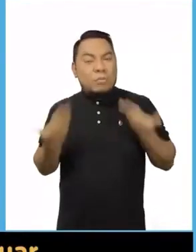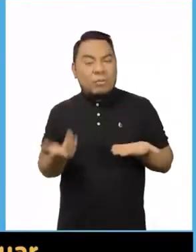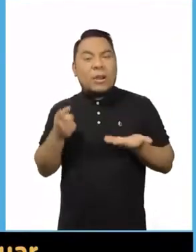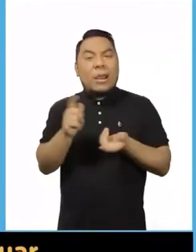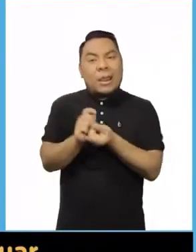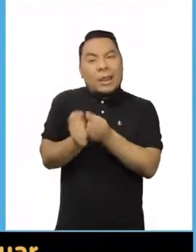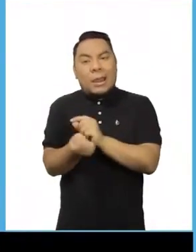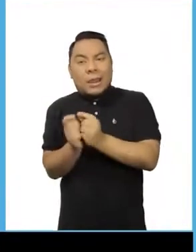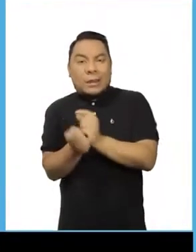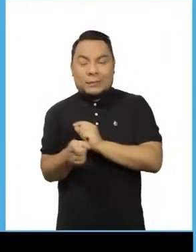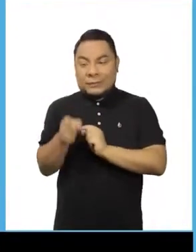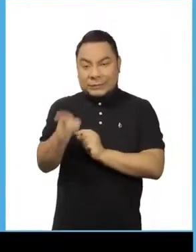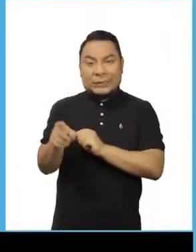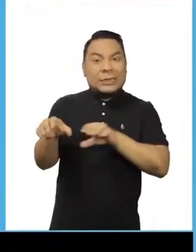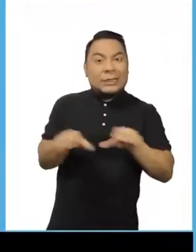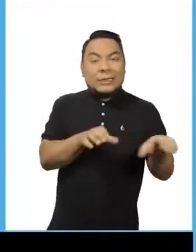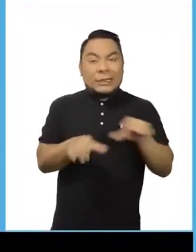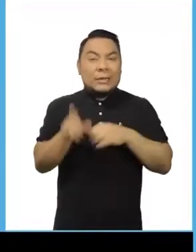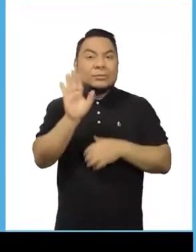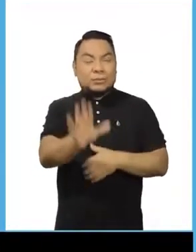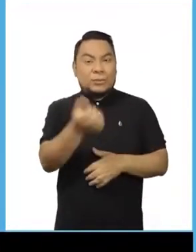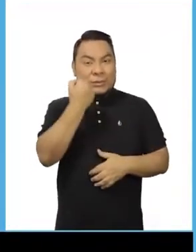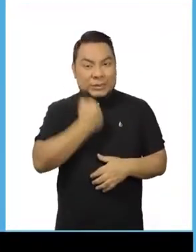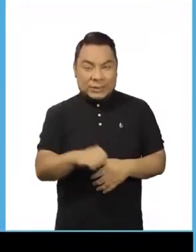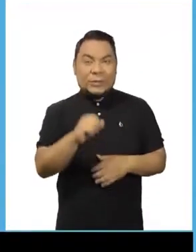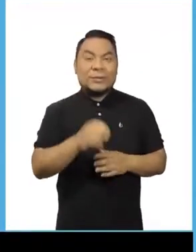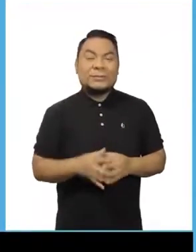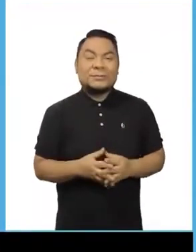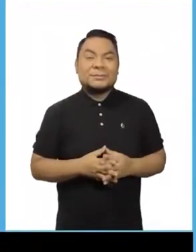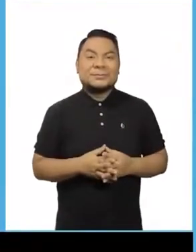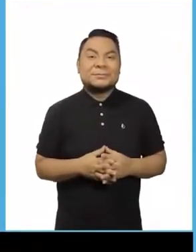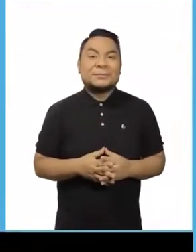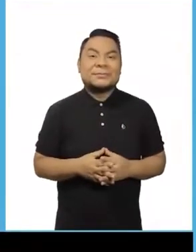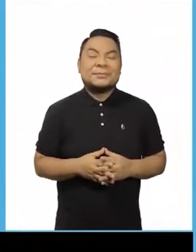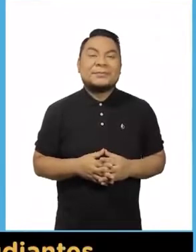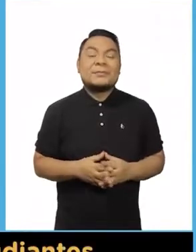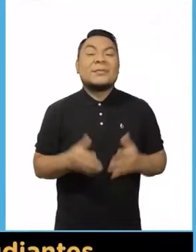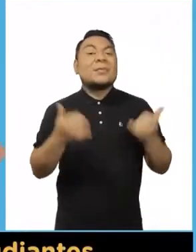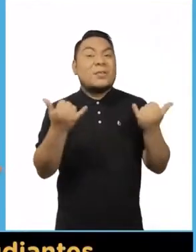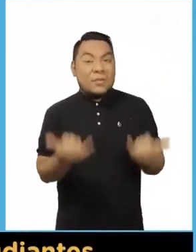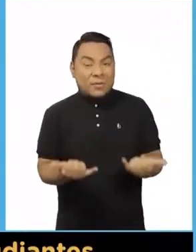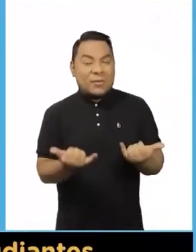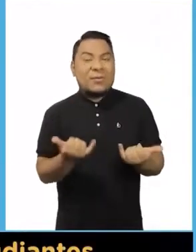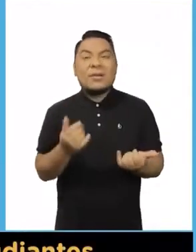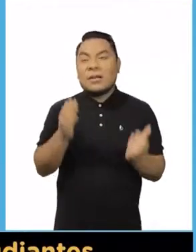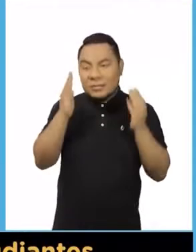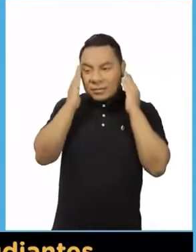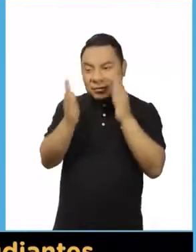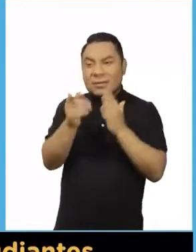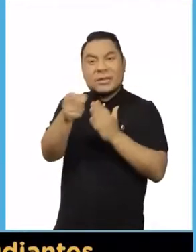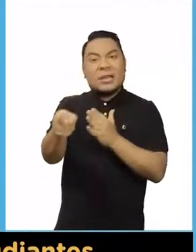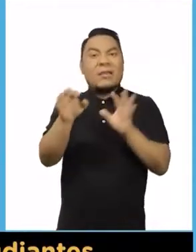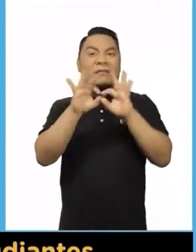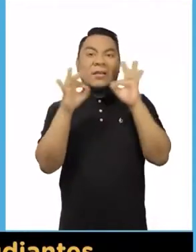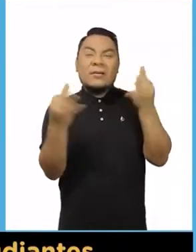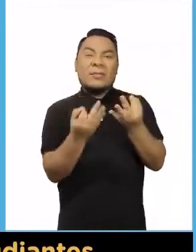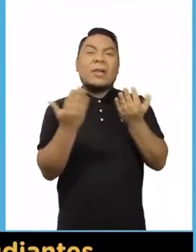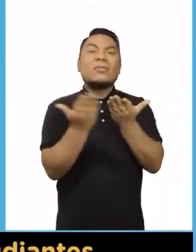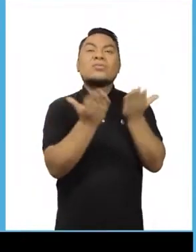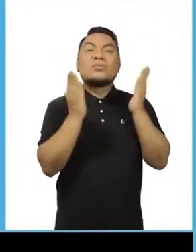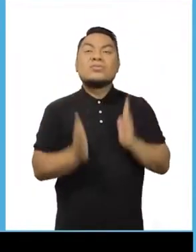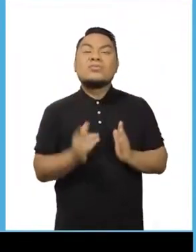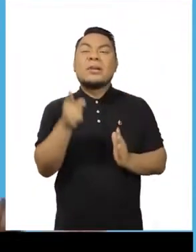cómo podemos adecuar esta dinámica para tu hija o hijo. Hoy nos dirigimos a las familias